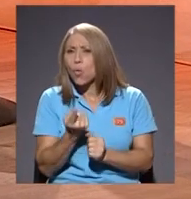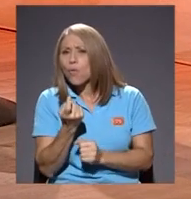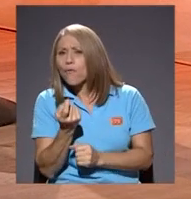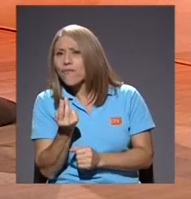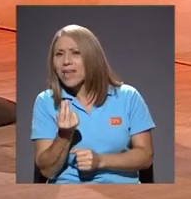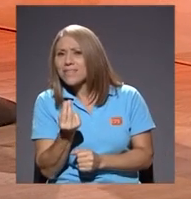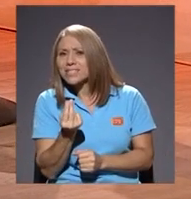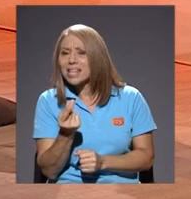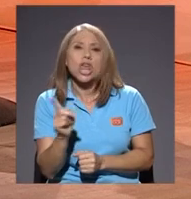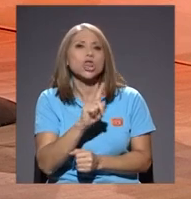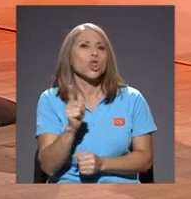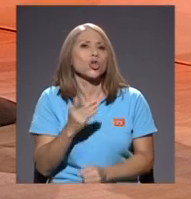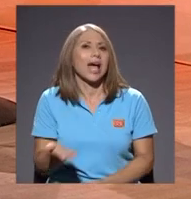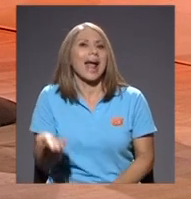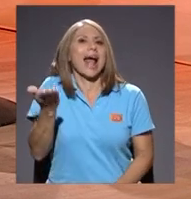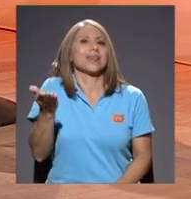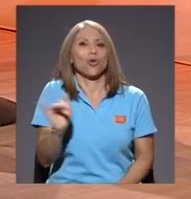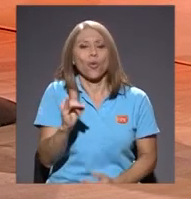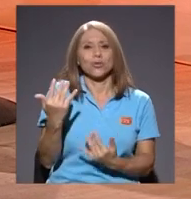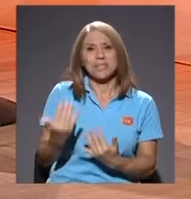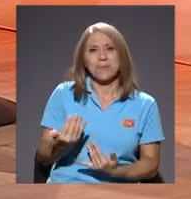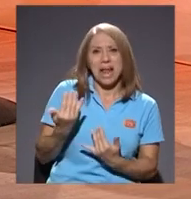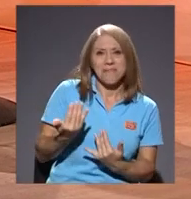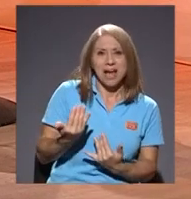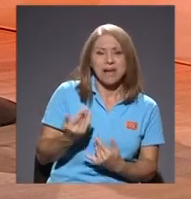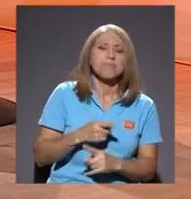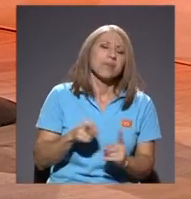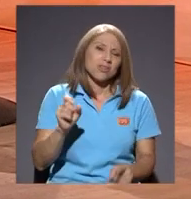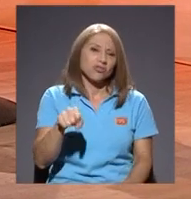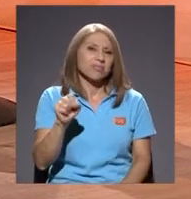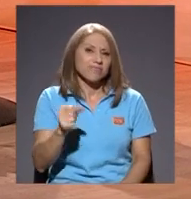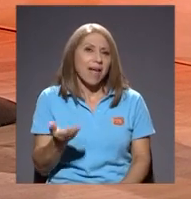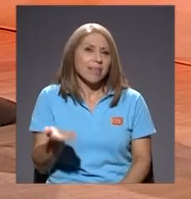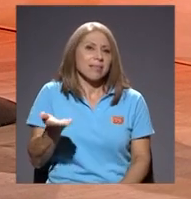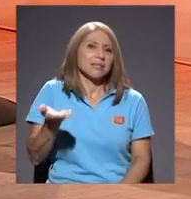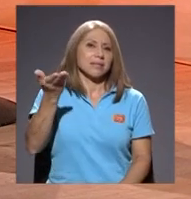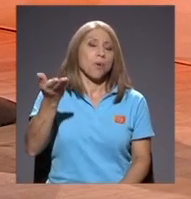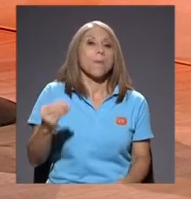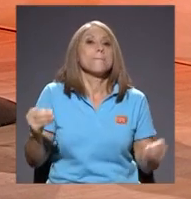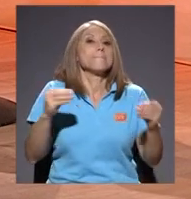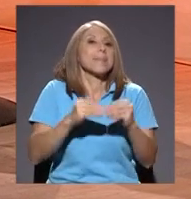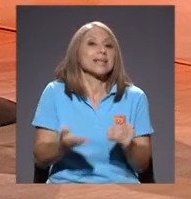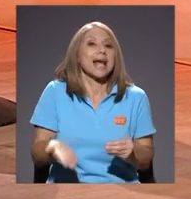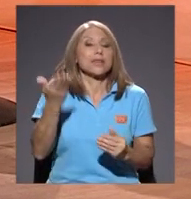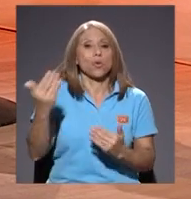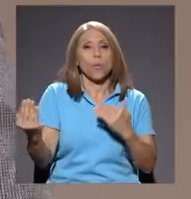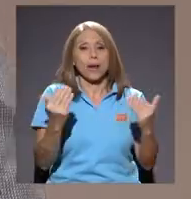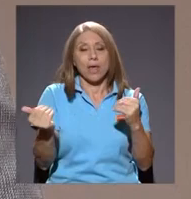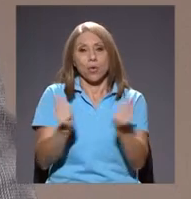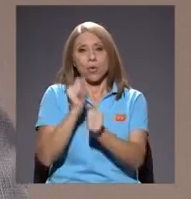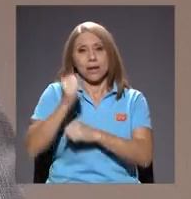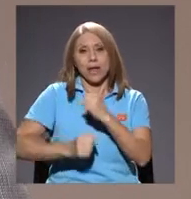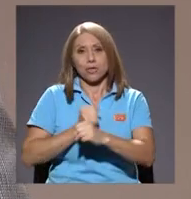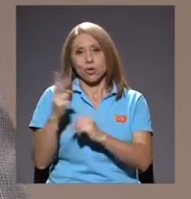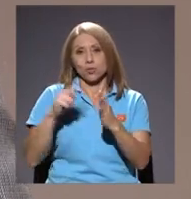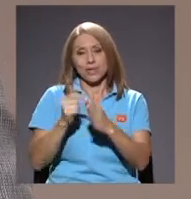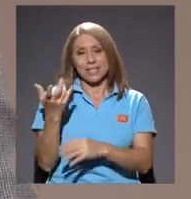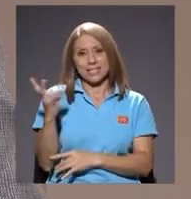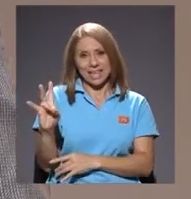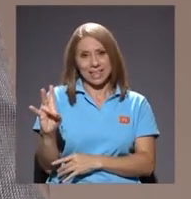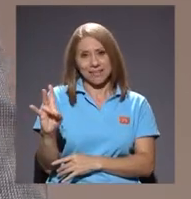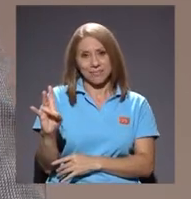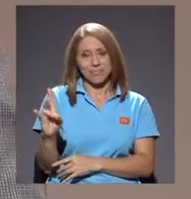alto como el esperado del 7 punto algo pero igual altísimo verdad más alto que el que el año 2017 y en una